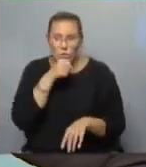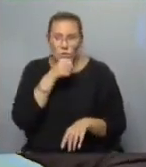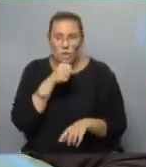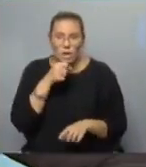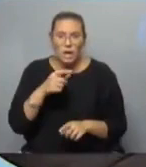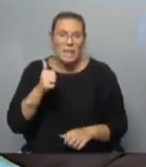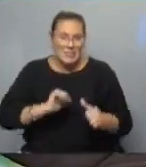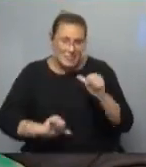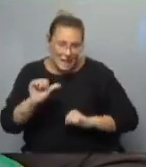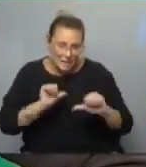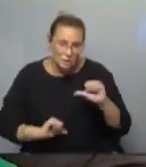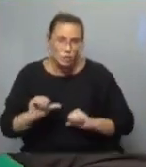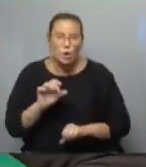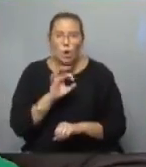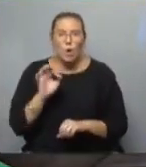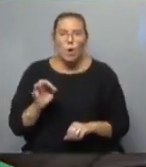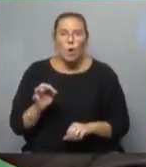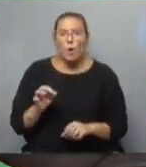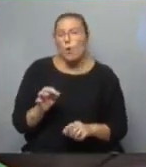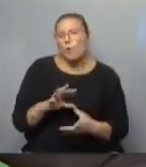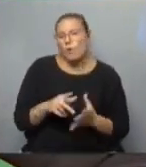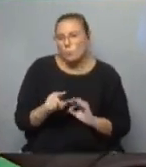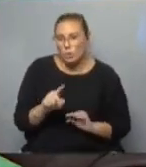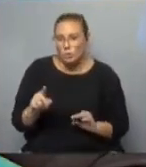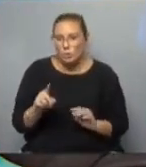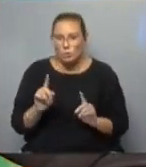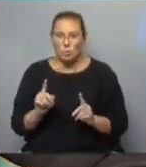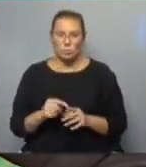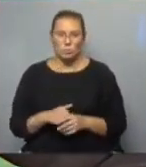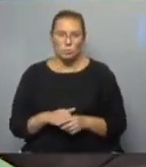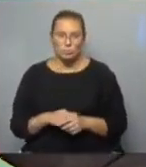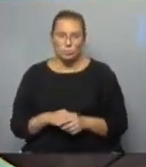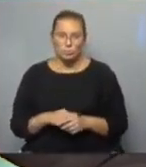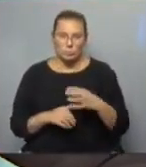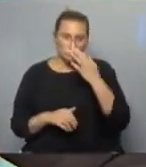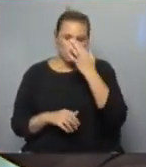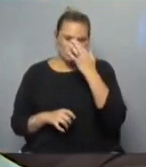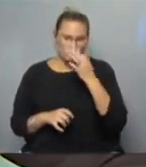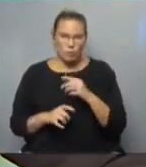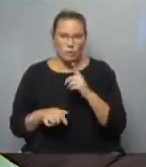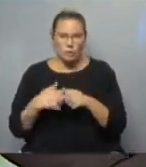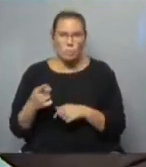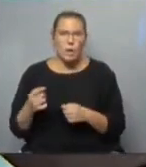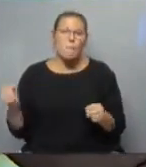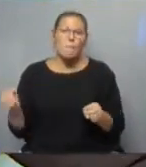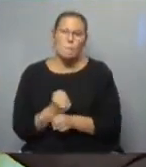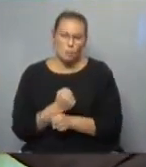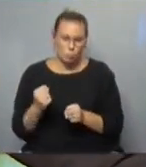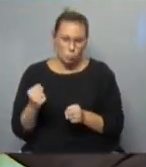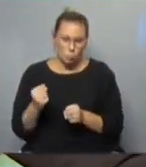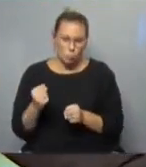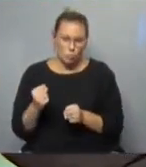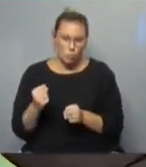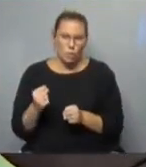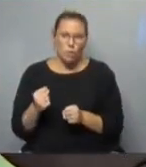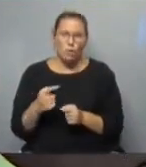hacer daño o a lastimar de alguna manera. Y bueno, después está el premio a todo eso. Está